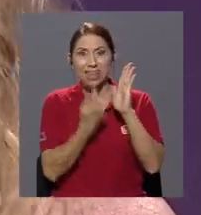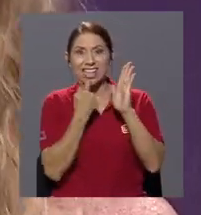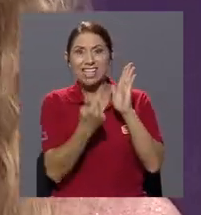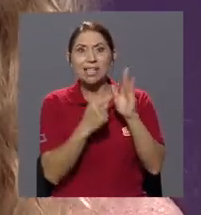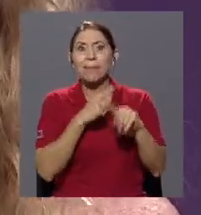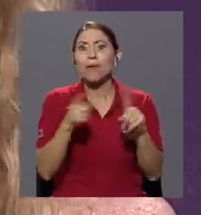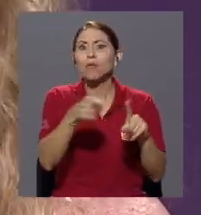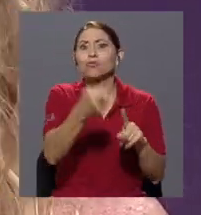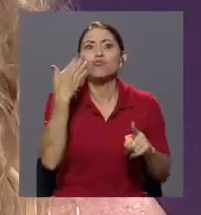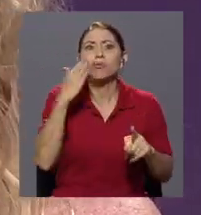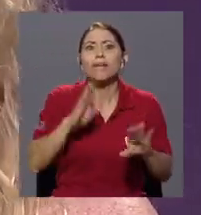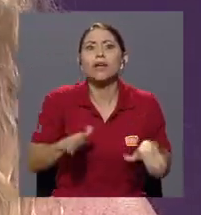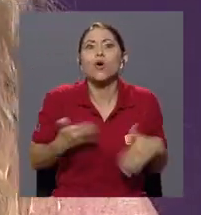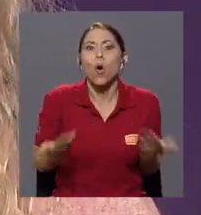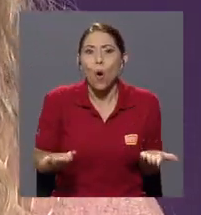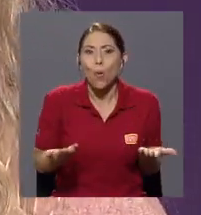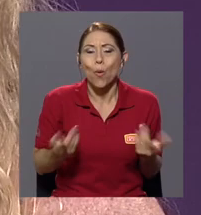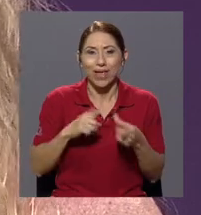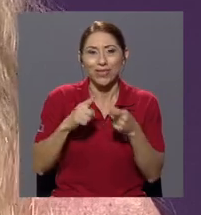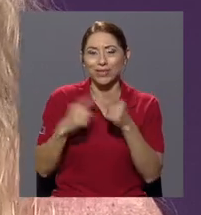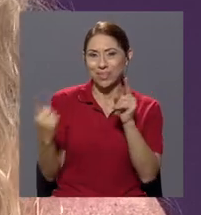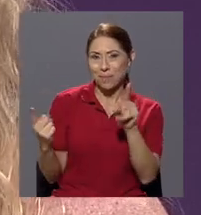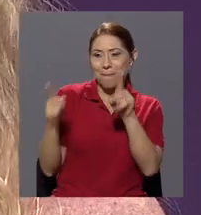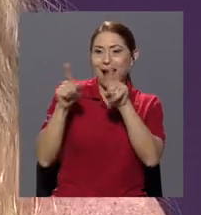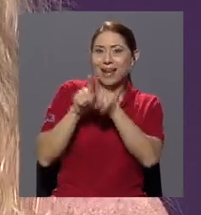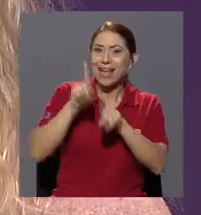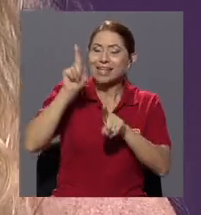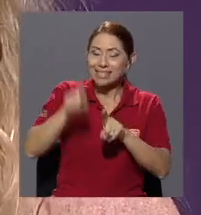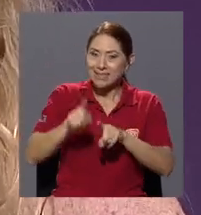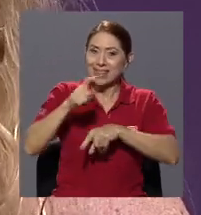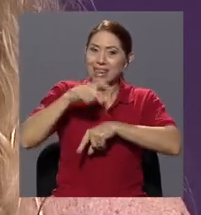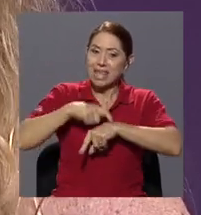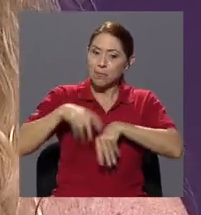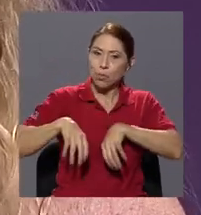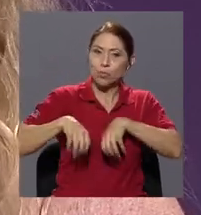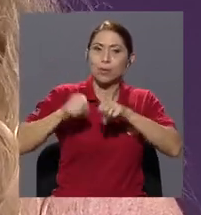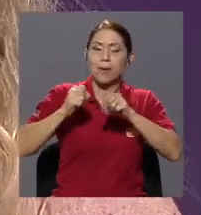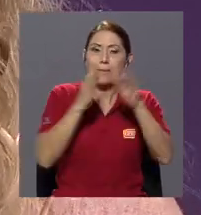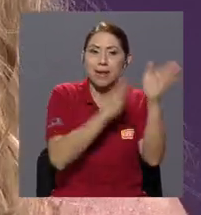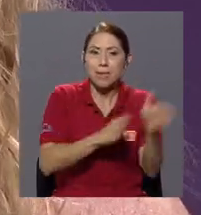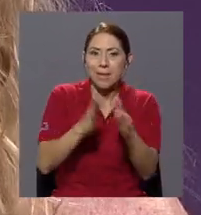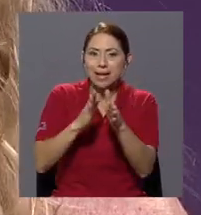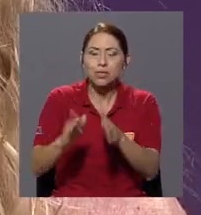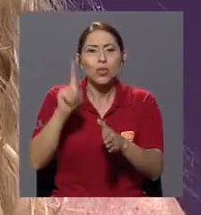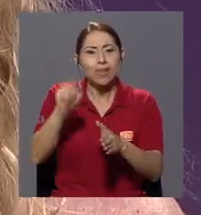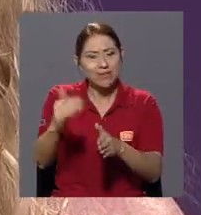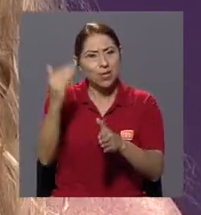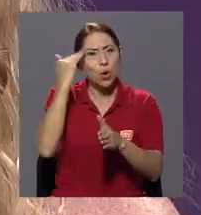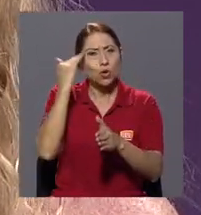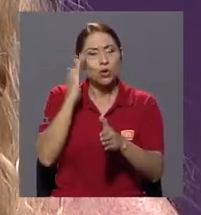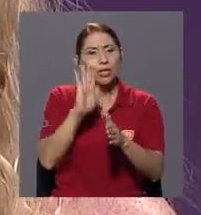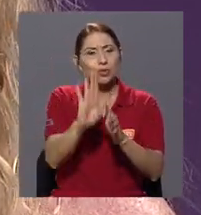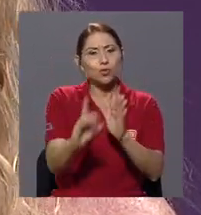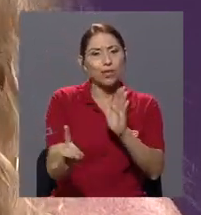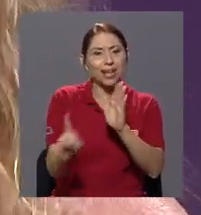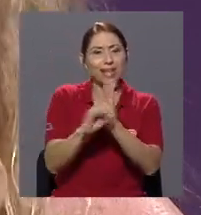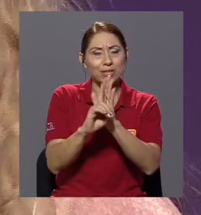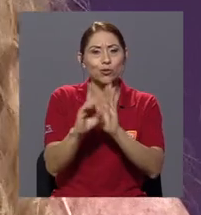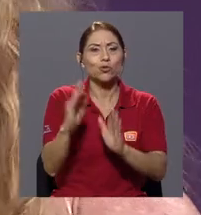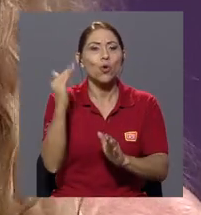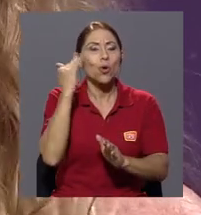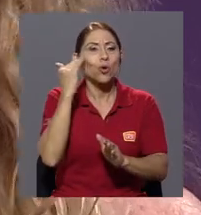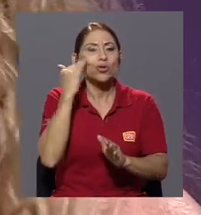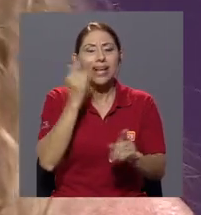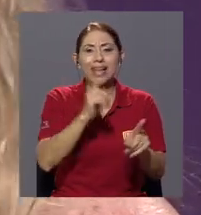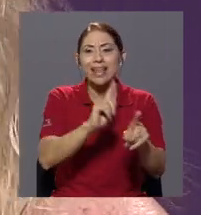entonces le toca también las parejas invertir su tiempo en la preparación conocer sus derechos conocer las